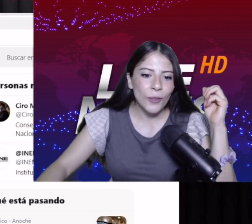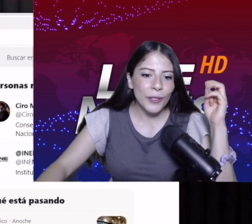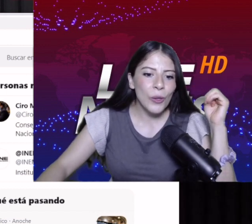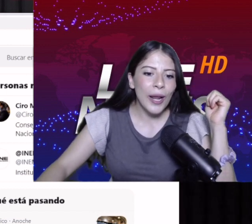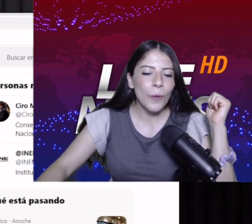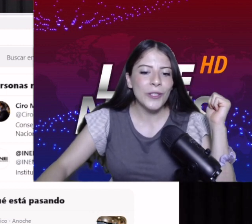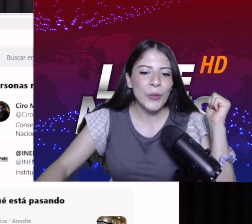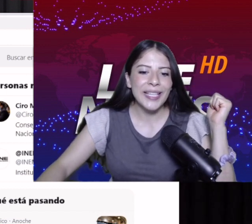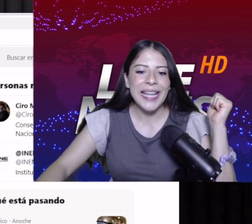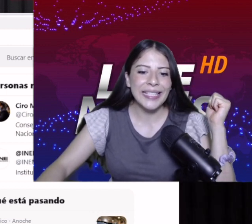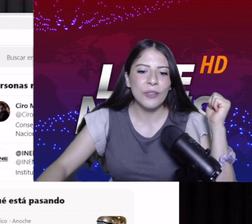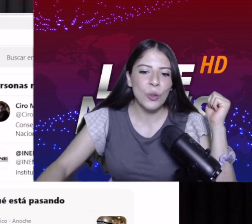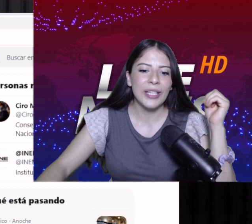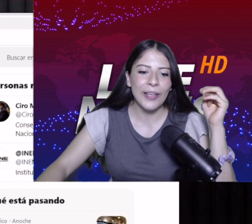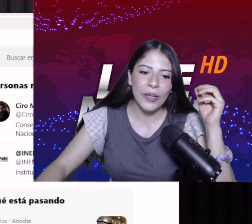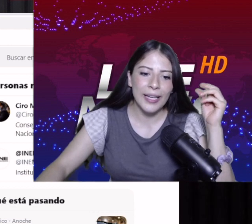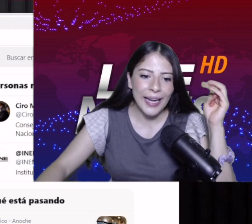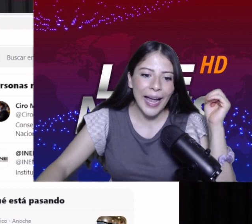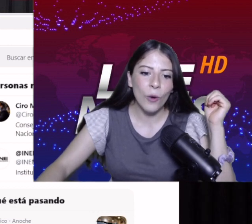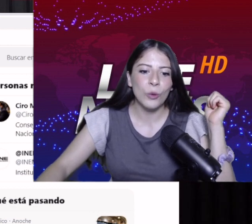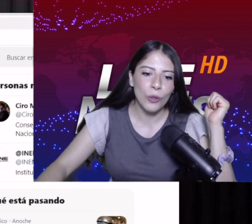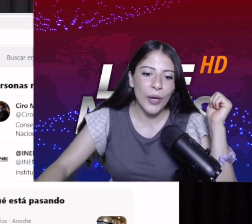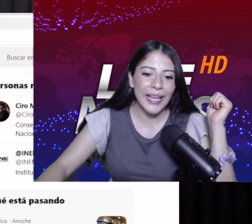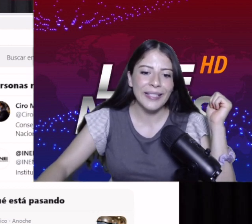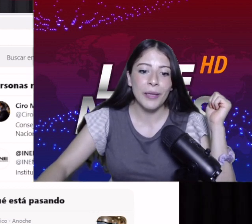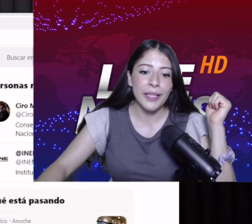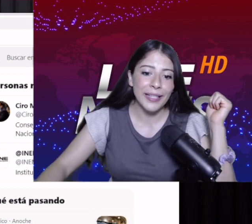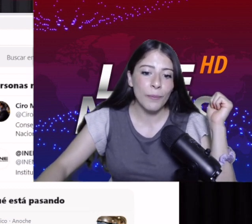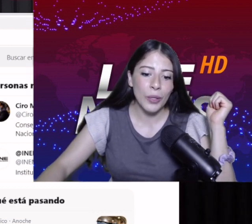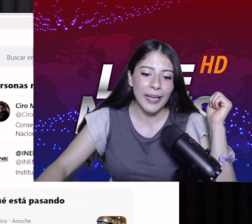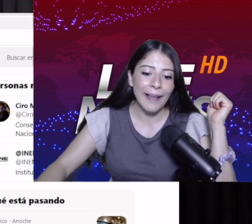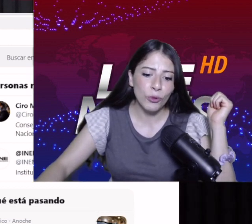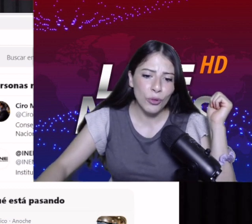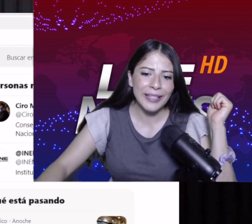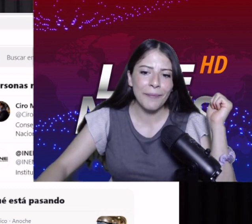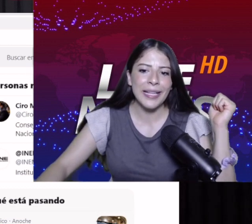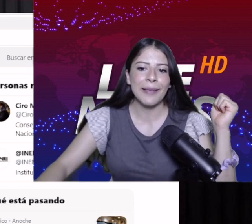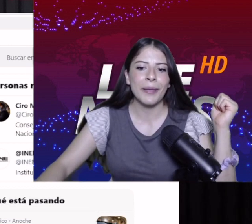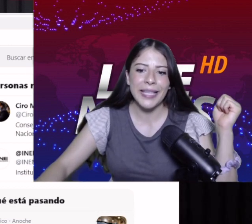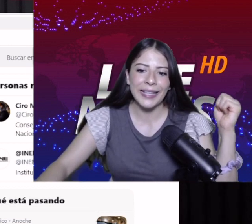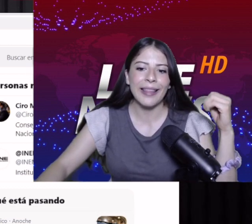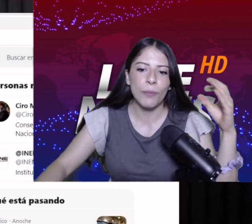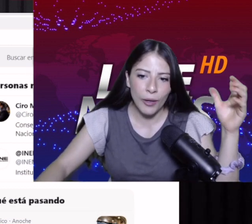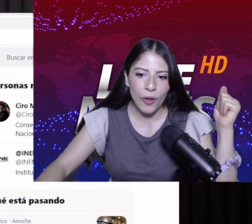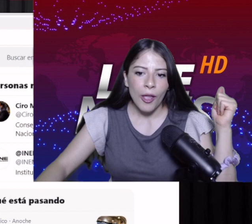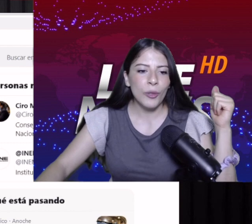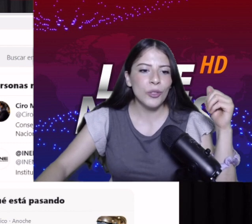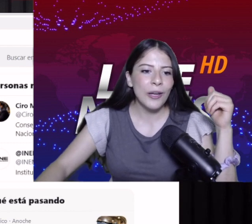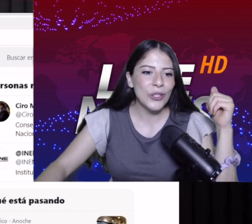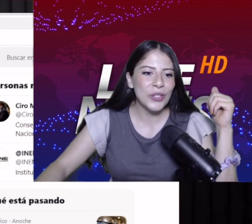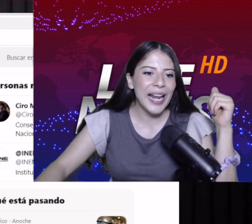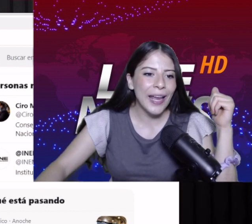y sobre todo la convicción de seguir siendo un consejero de bien autónomo e independiente al poder en futuro y también independiente del pueblo